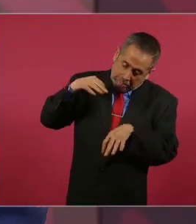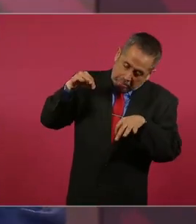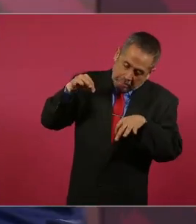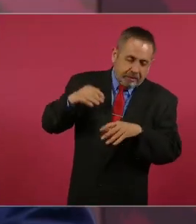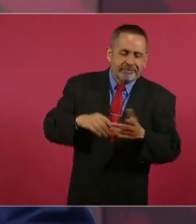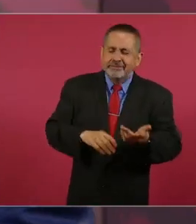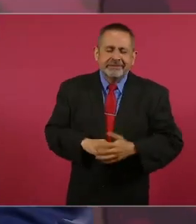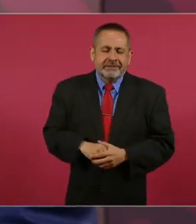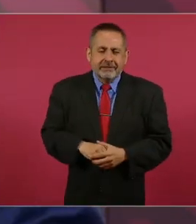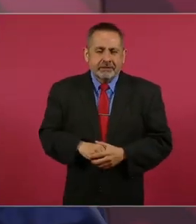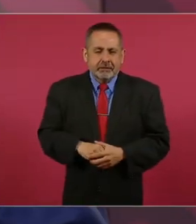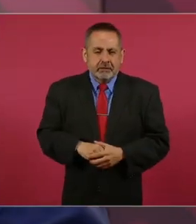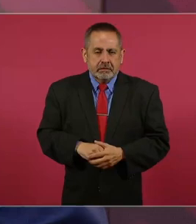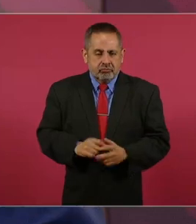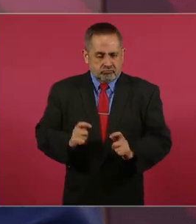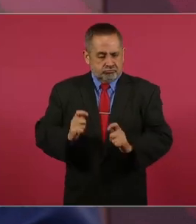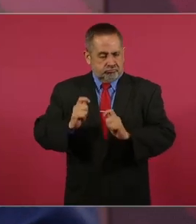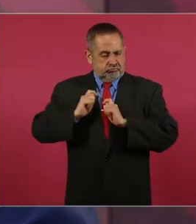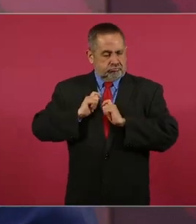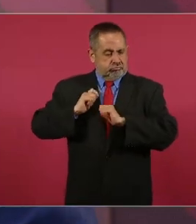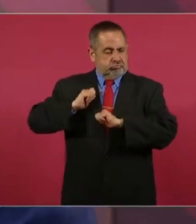cuando llega a un cargo público